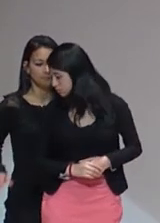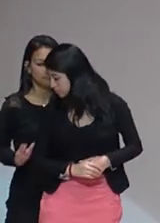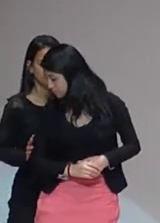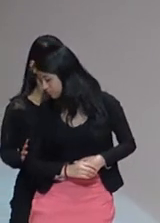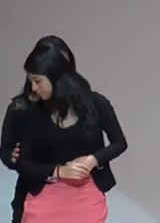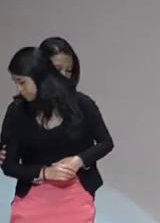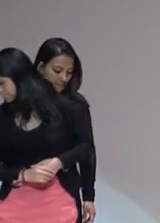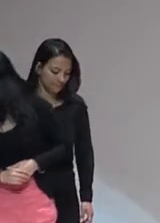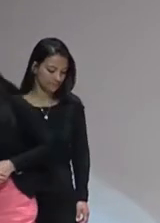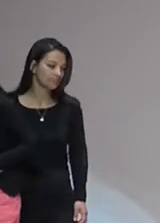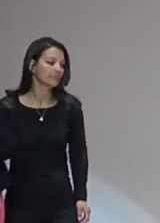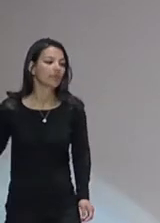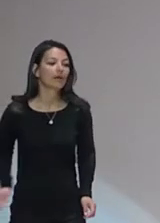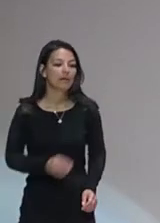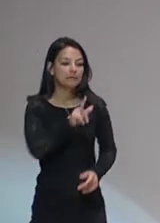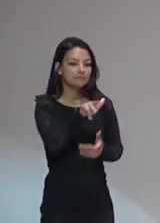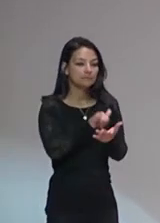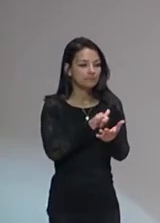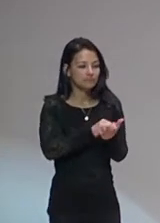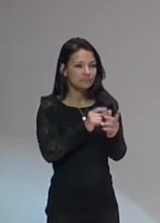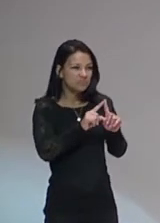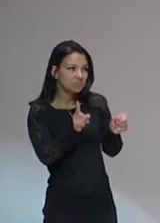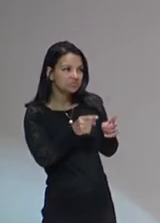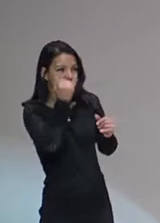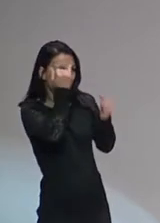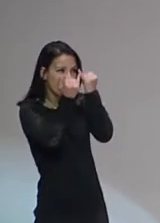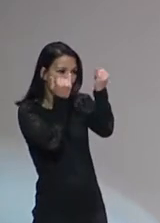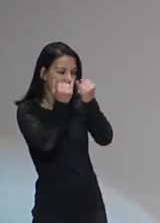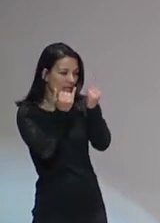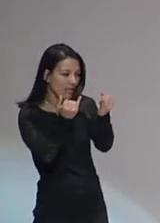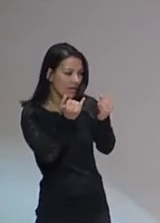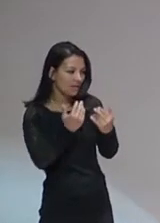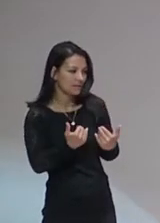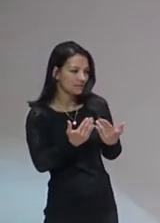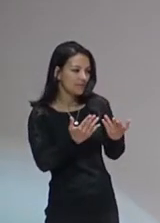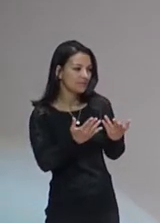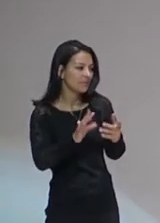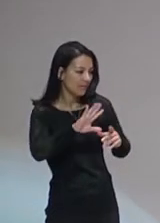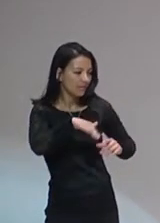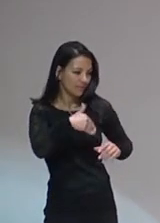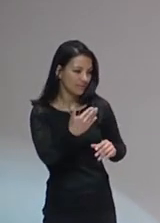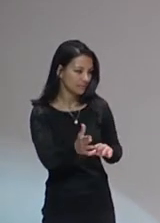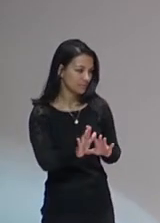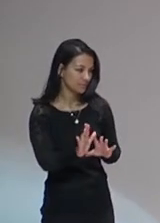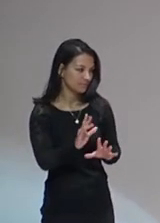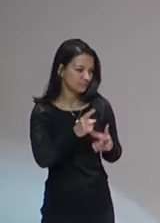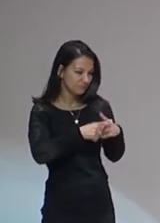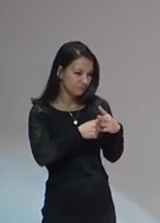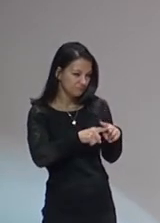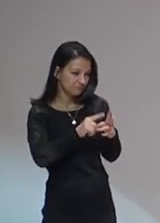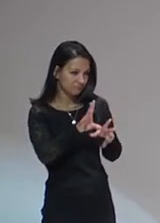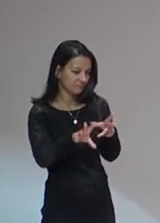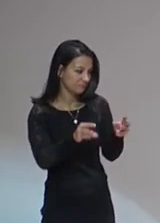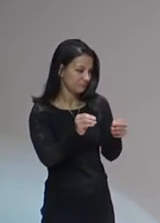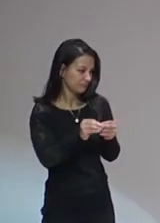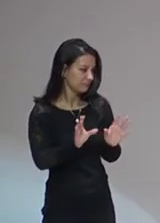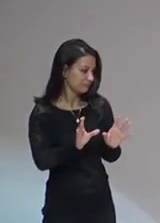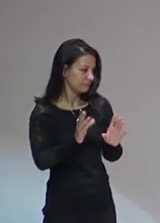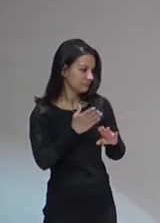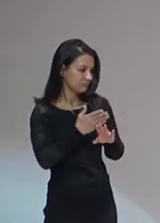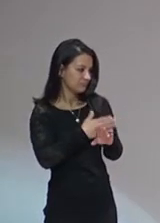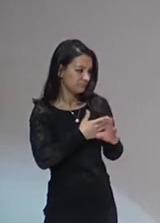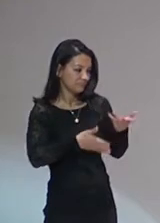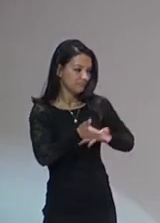Entonces, estas pequeñas ideas muy rápidas, pero espero en otro momento en talleres crear